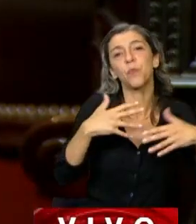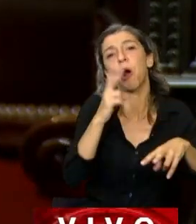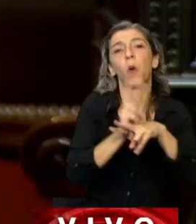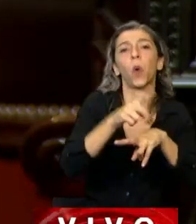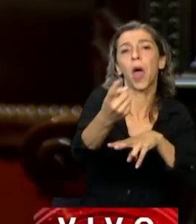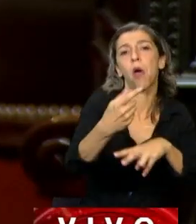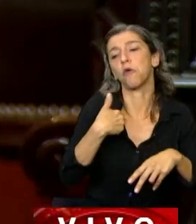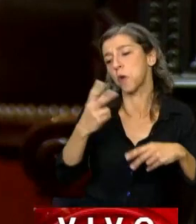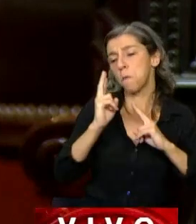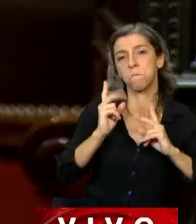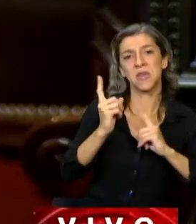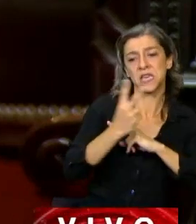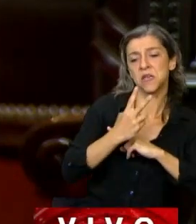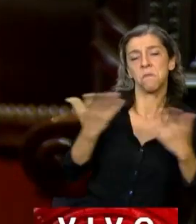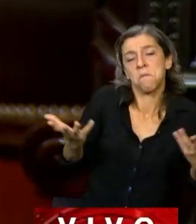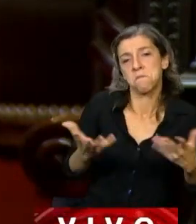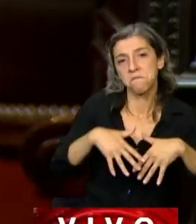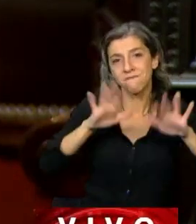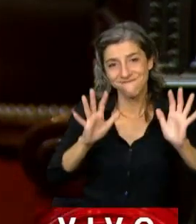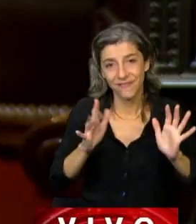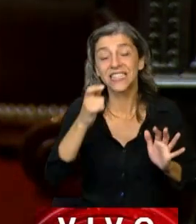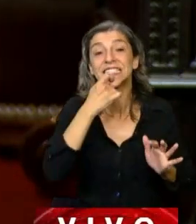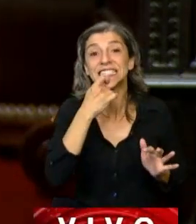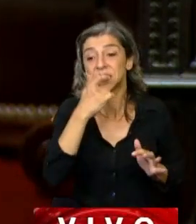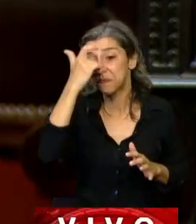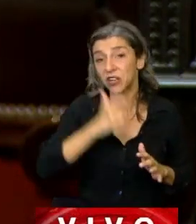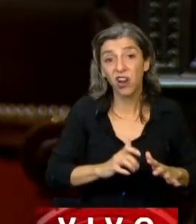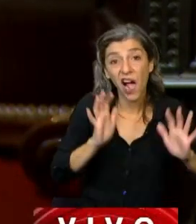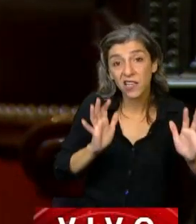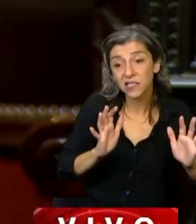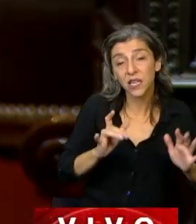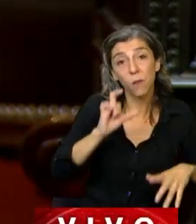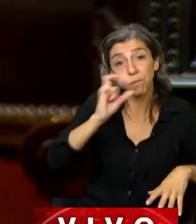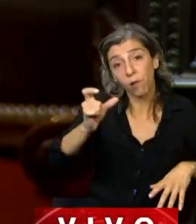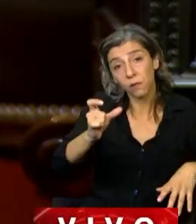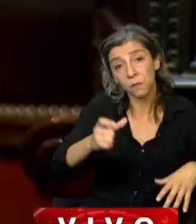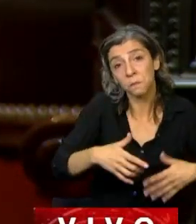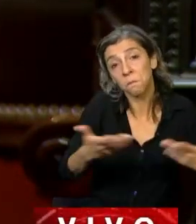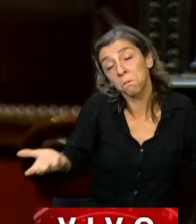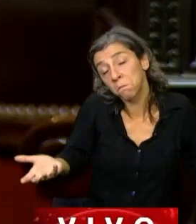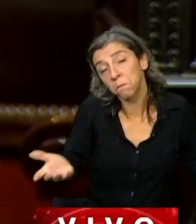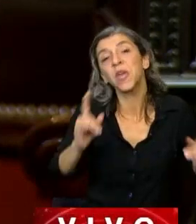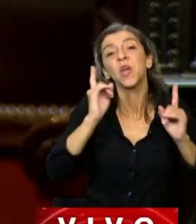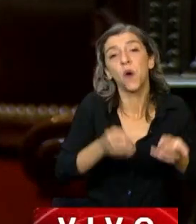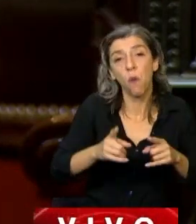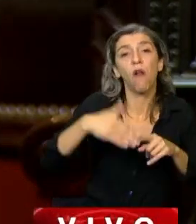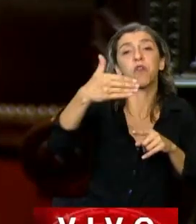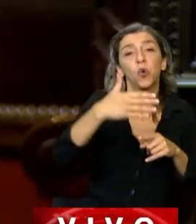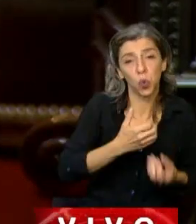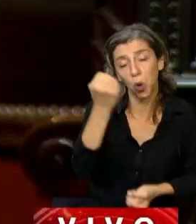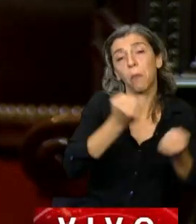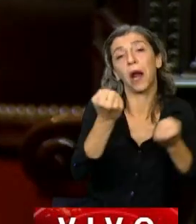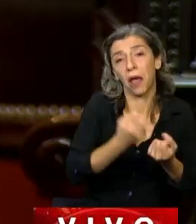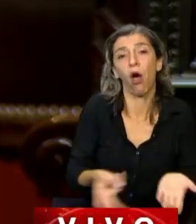mismo. Que el que transgreda la tolerancia no va a quedar siempre inhabilitado para conducir y que por ende va a